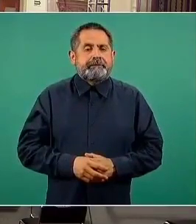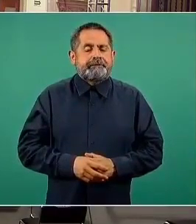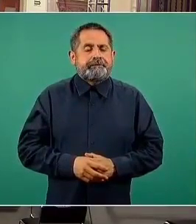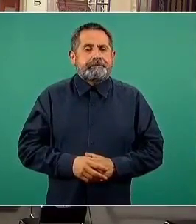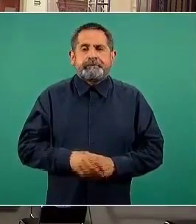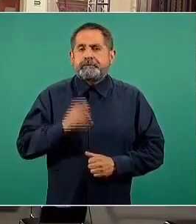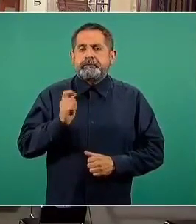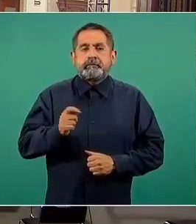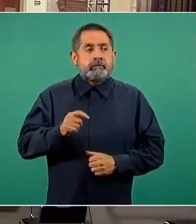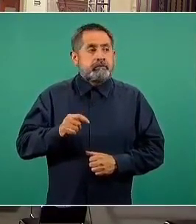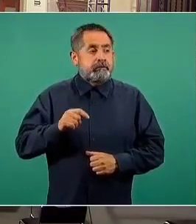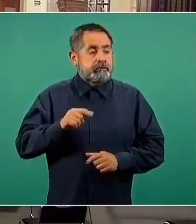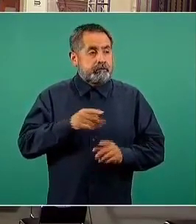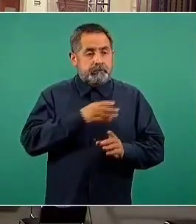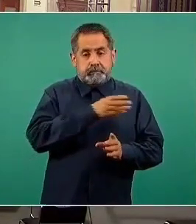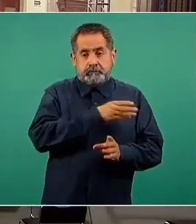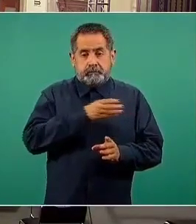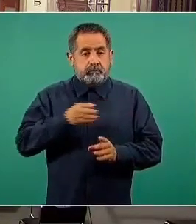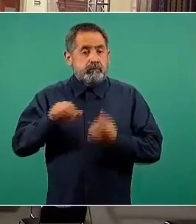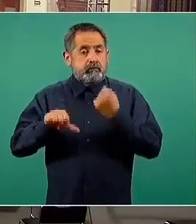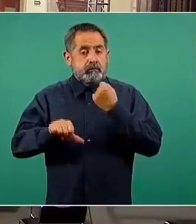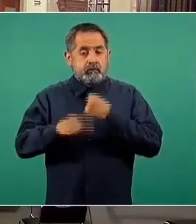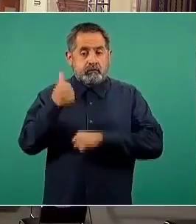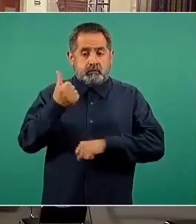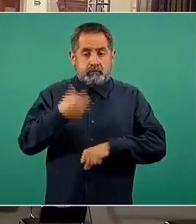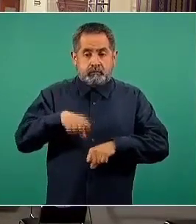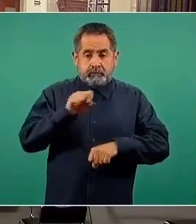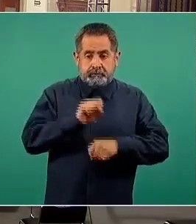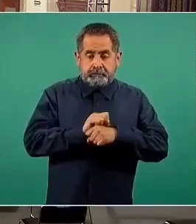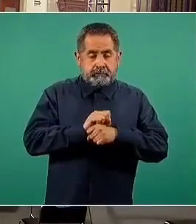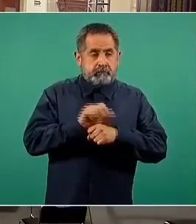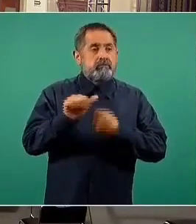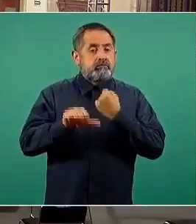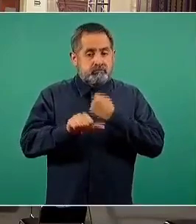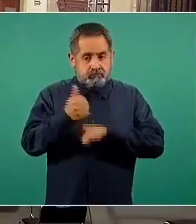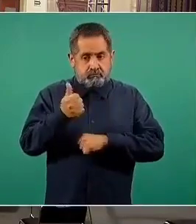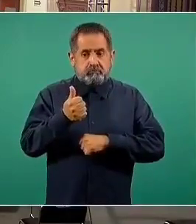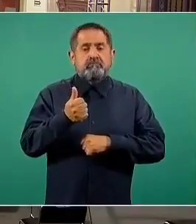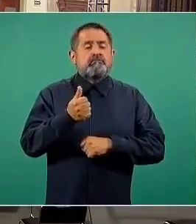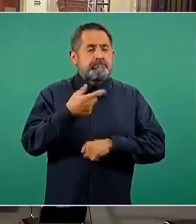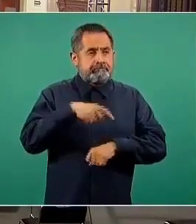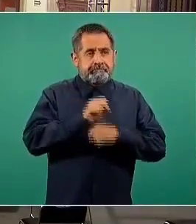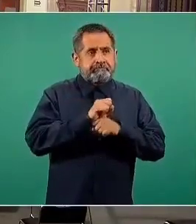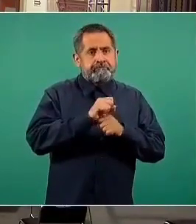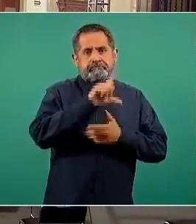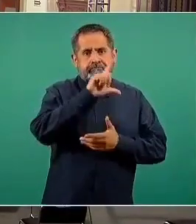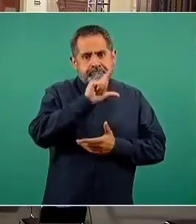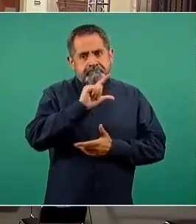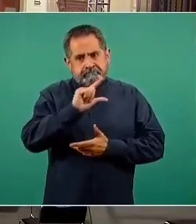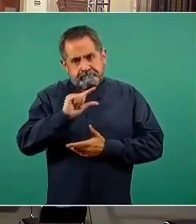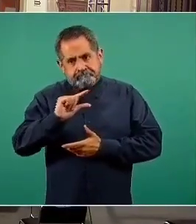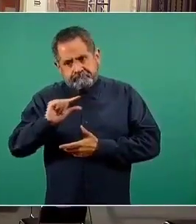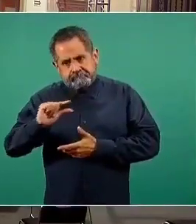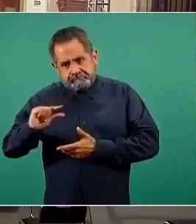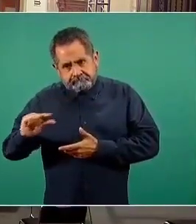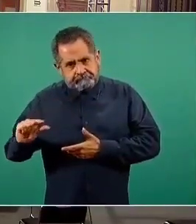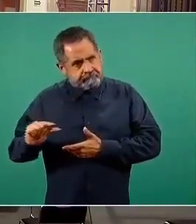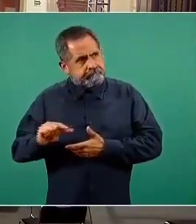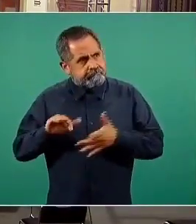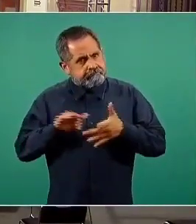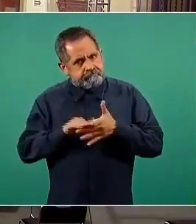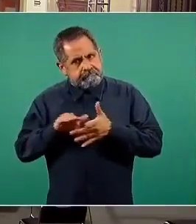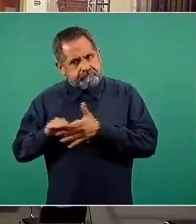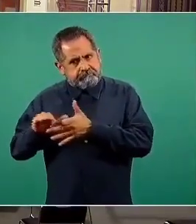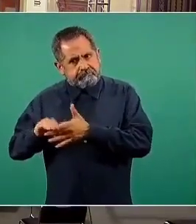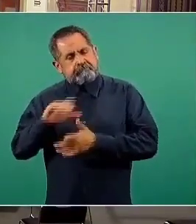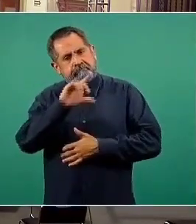Síntesis, llevamos 11 semanas consecutivas de reducción de la epidemia, ya lo hemos comentado, hemos tenido ya una reducción que